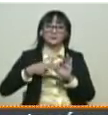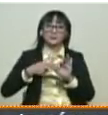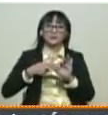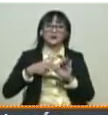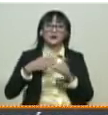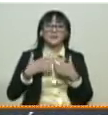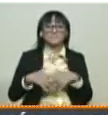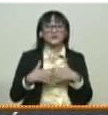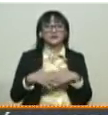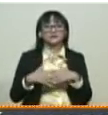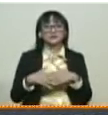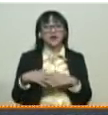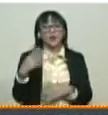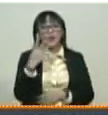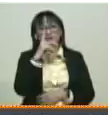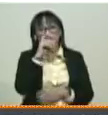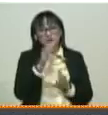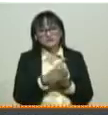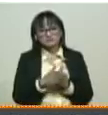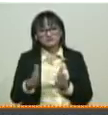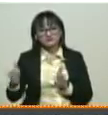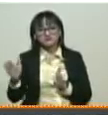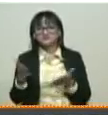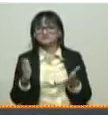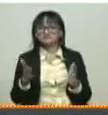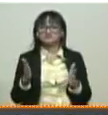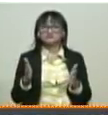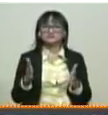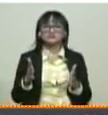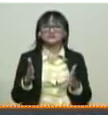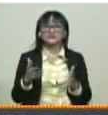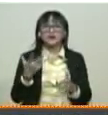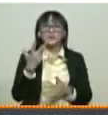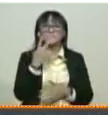un lapso de 4 años se tramitaron alrededor de